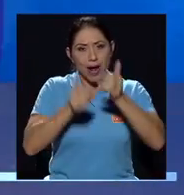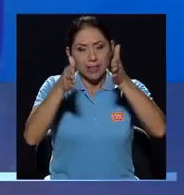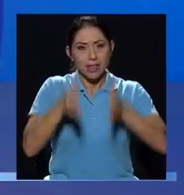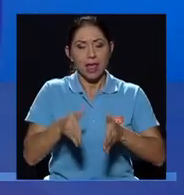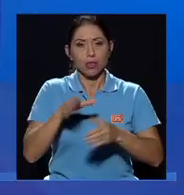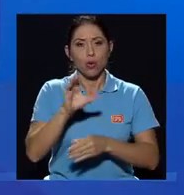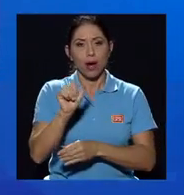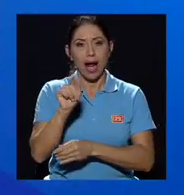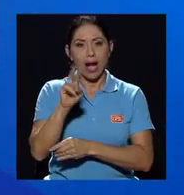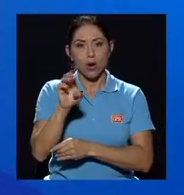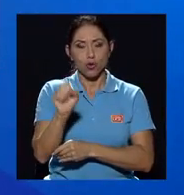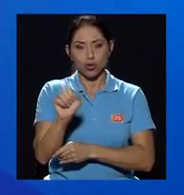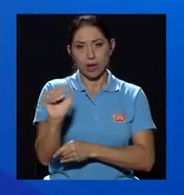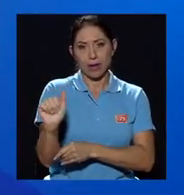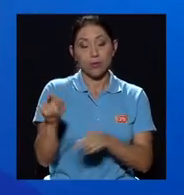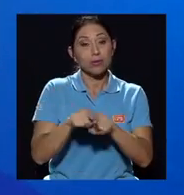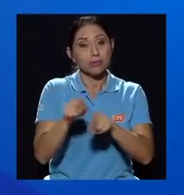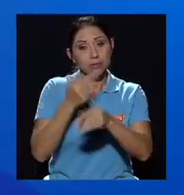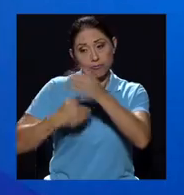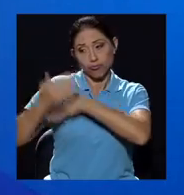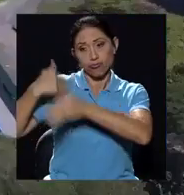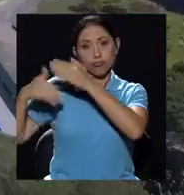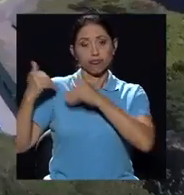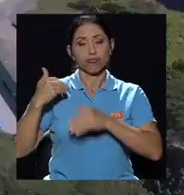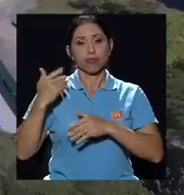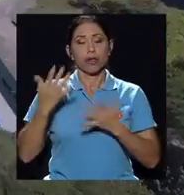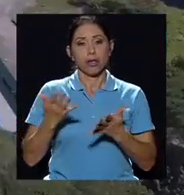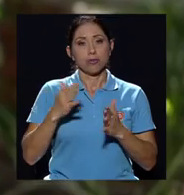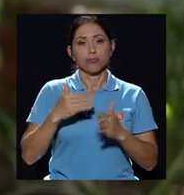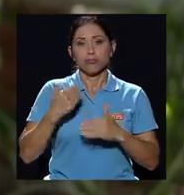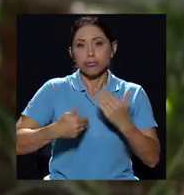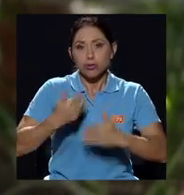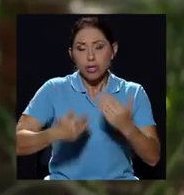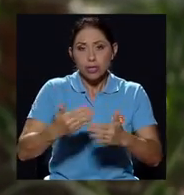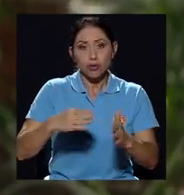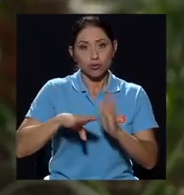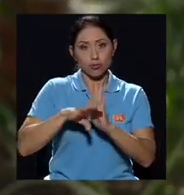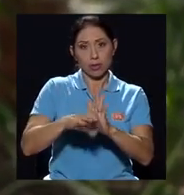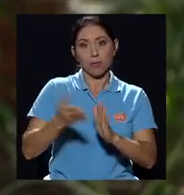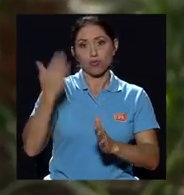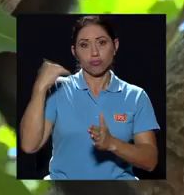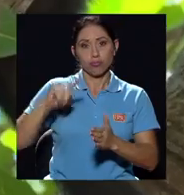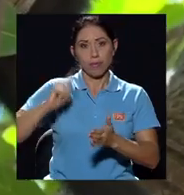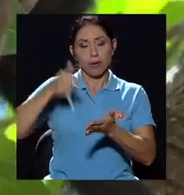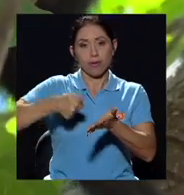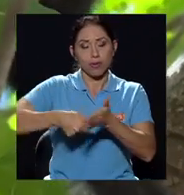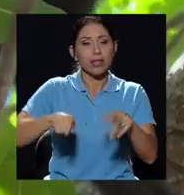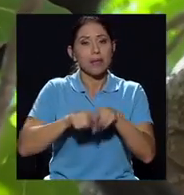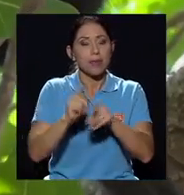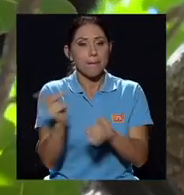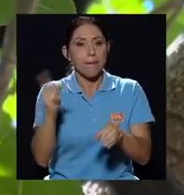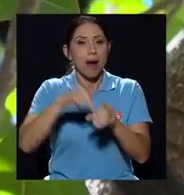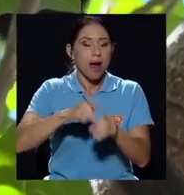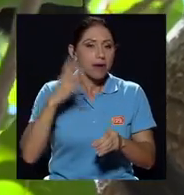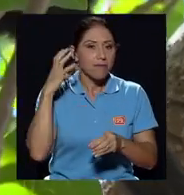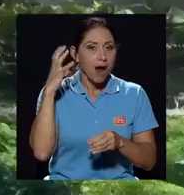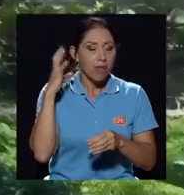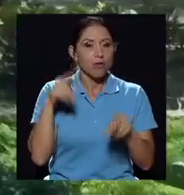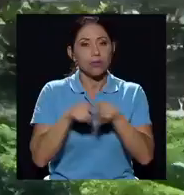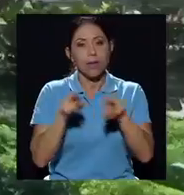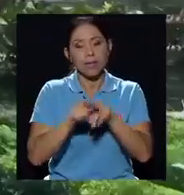Alvarado, sino en otros procesos anteriores, en el caso de la primera ronda, donde tuvimos también la participación de la radio y del